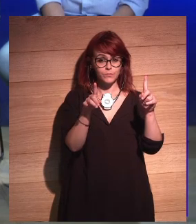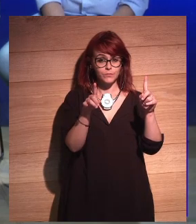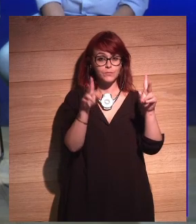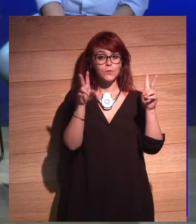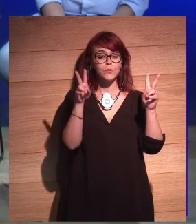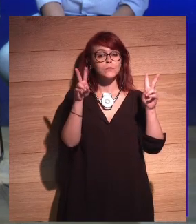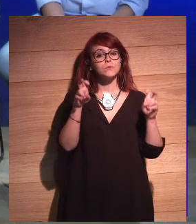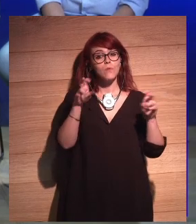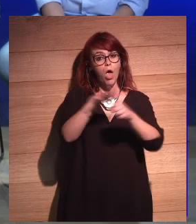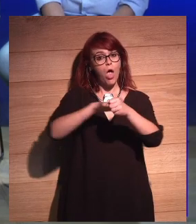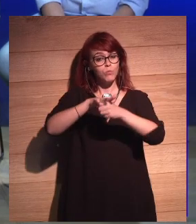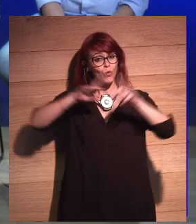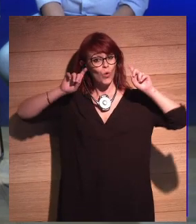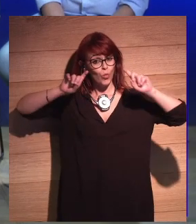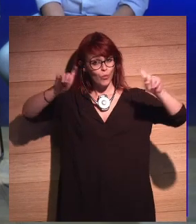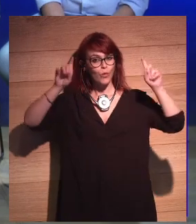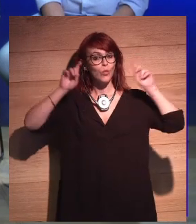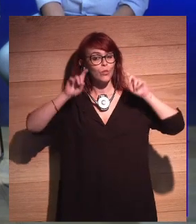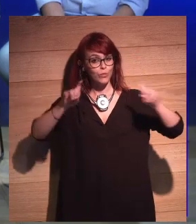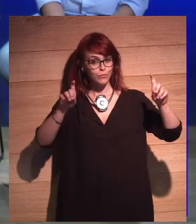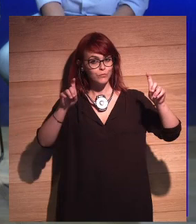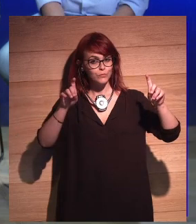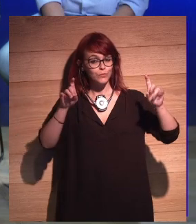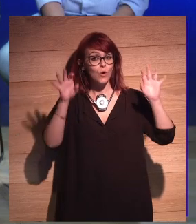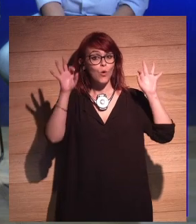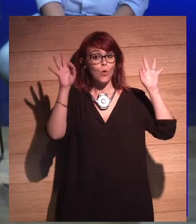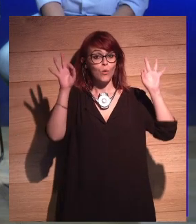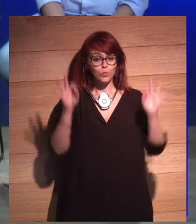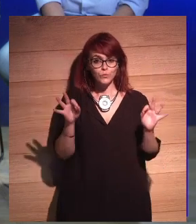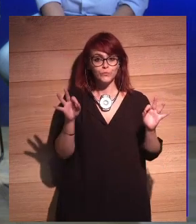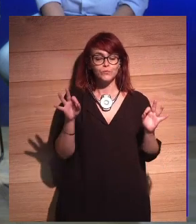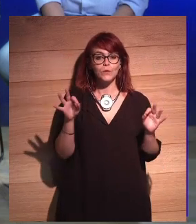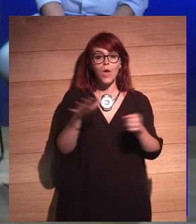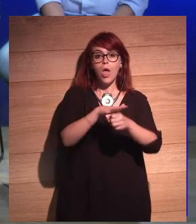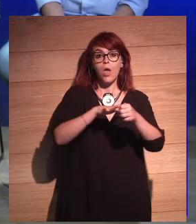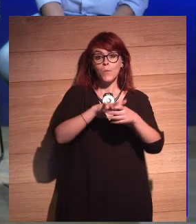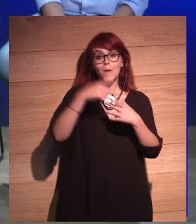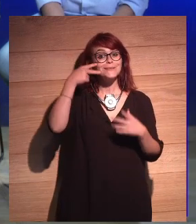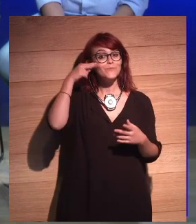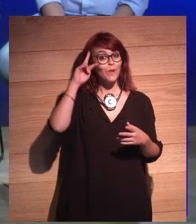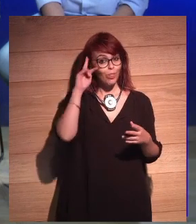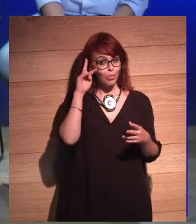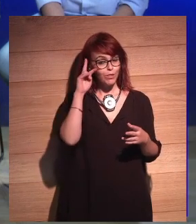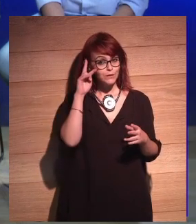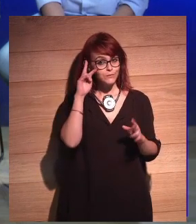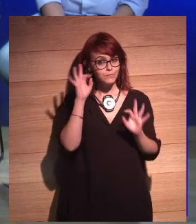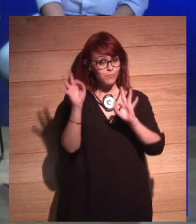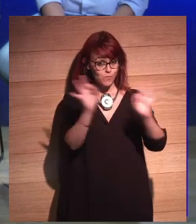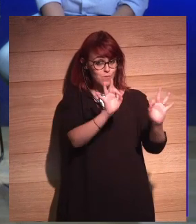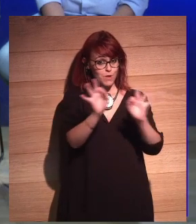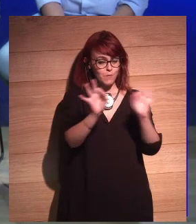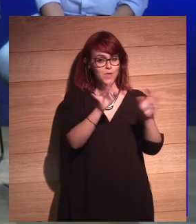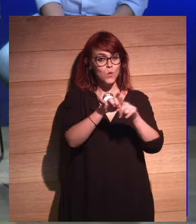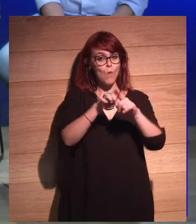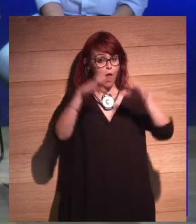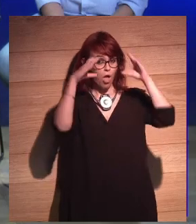acerca de la educación es que cuando se trata de hacer estas experiencias como las de